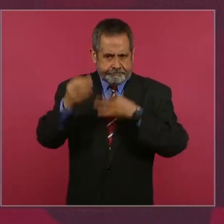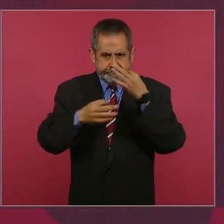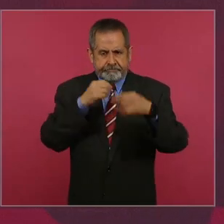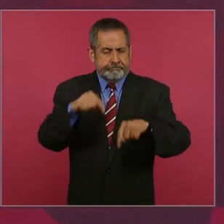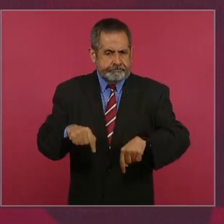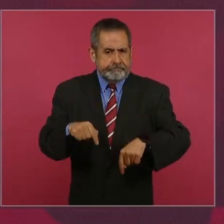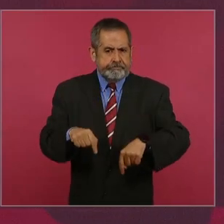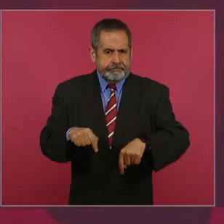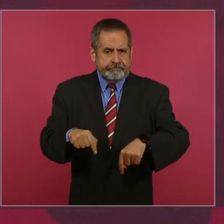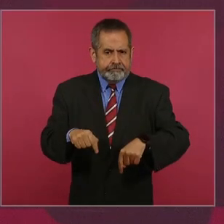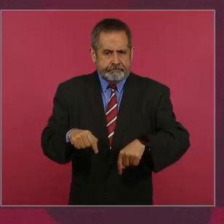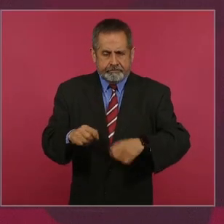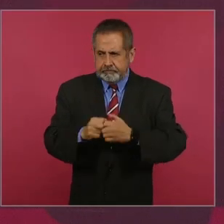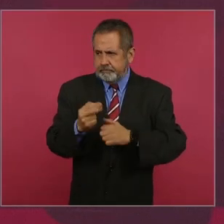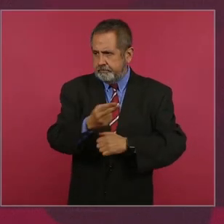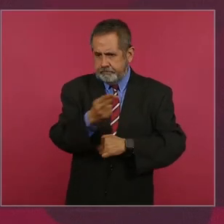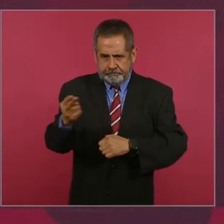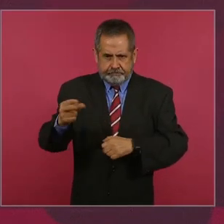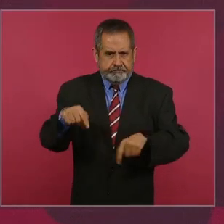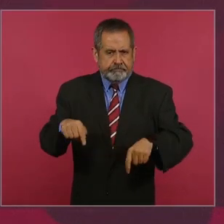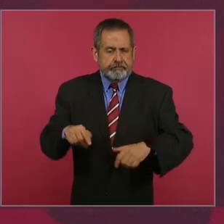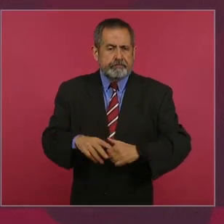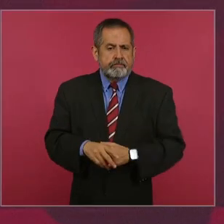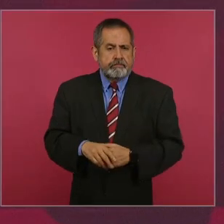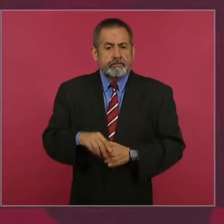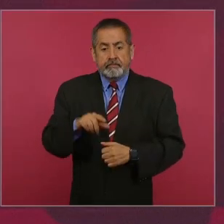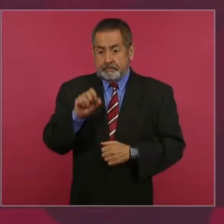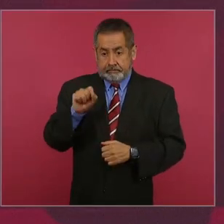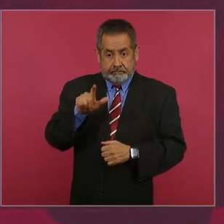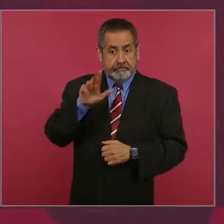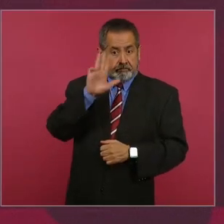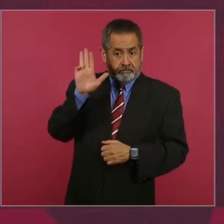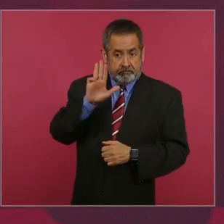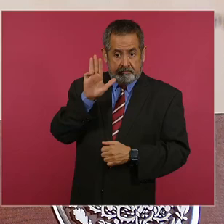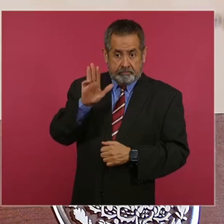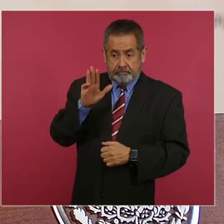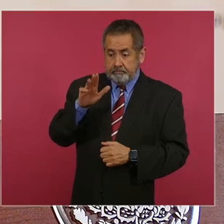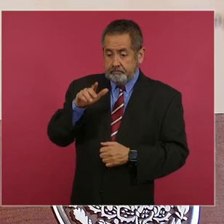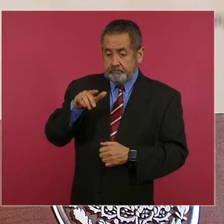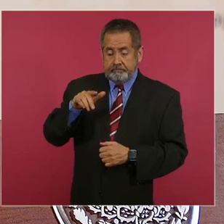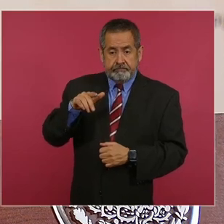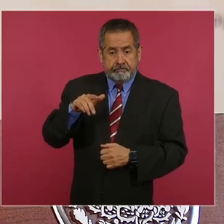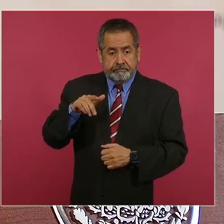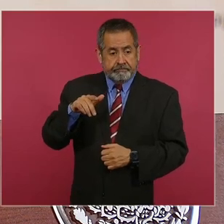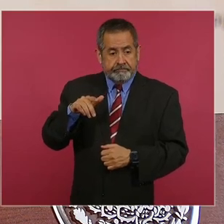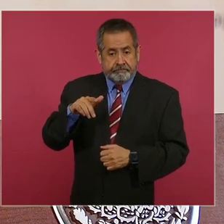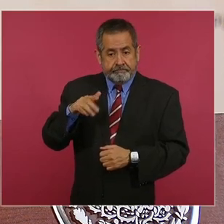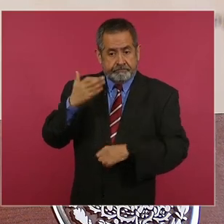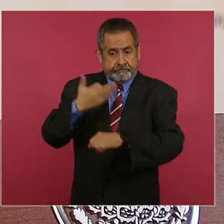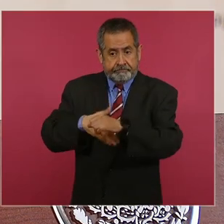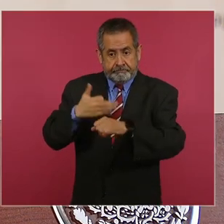aquí con ustedes y salimos ese miércoles voy